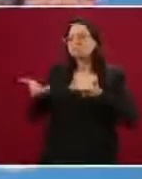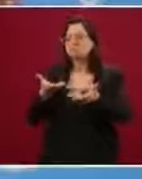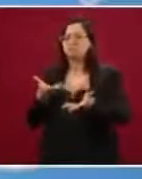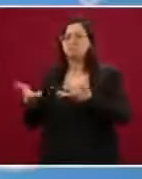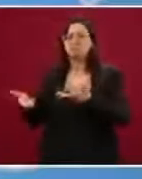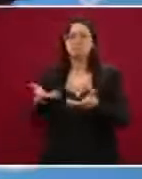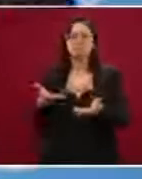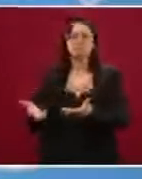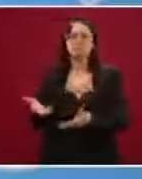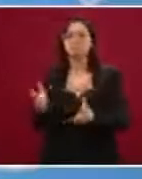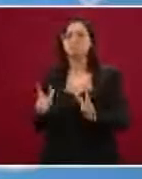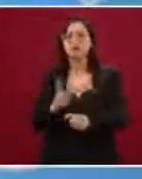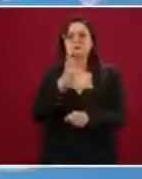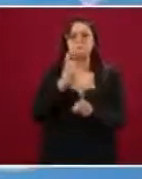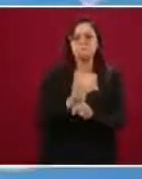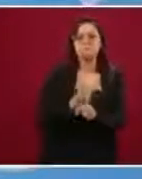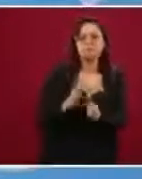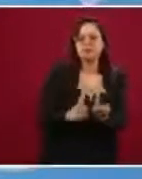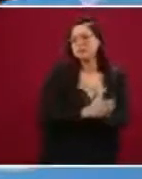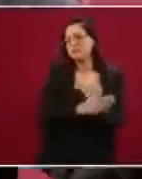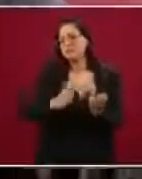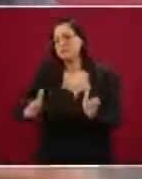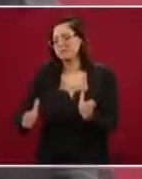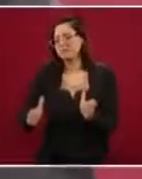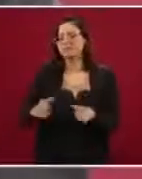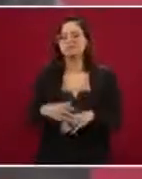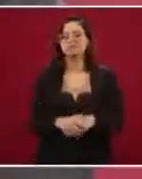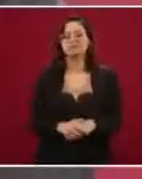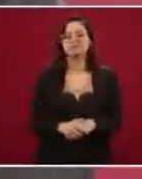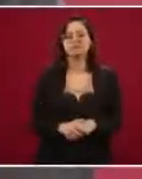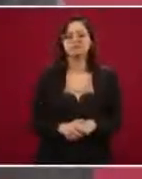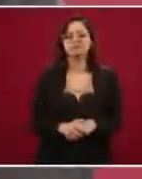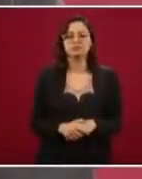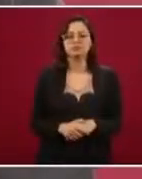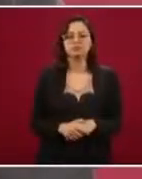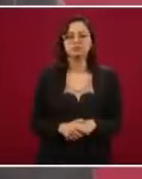todavía, el primer bloque, como le llaman en la radio.